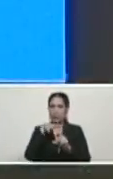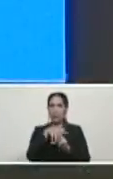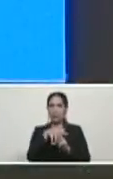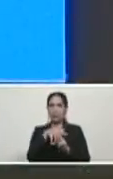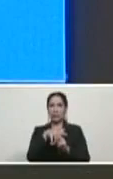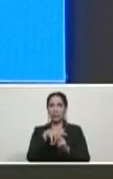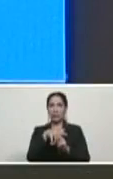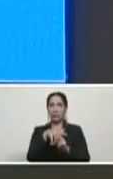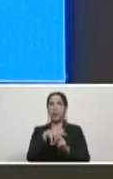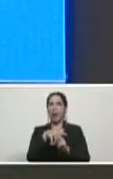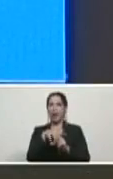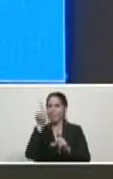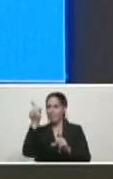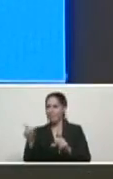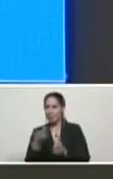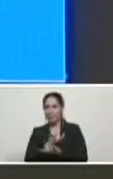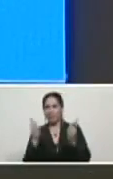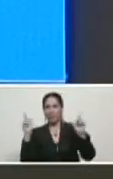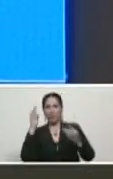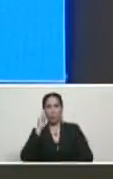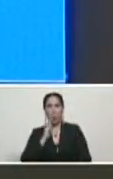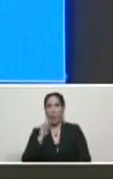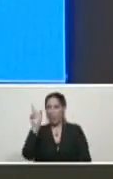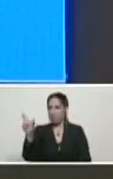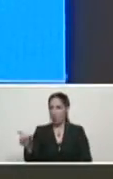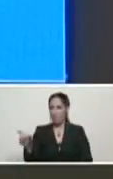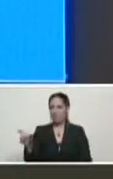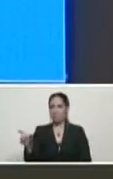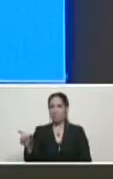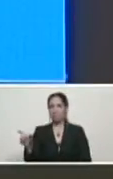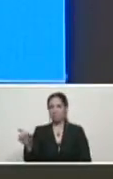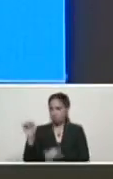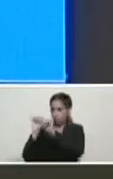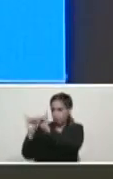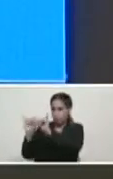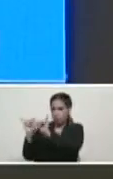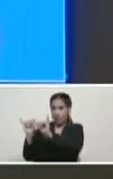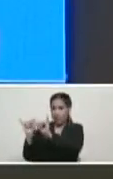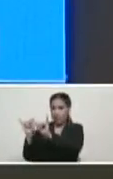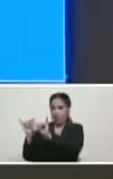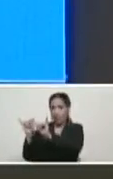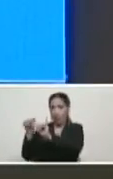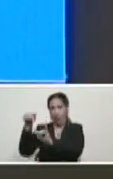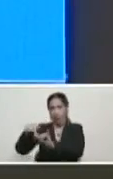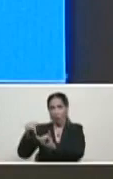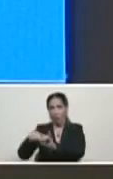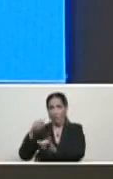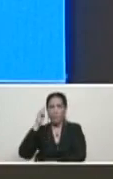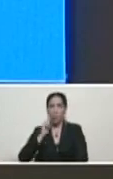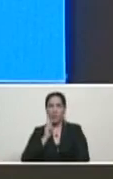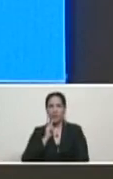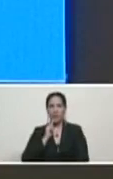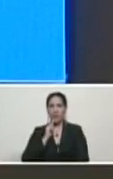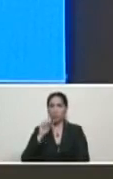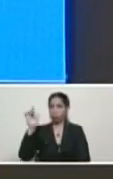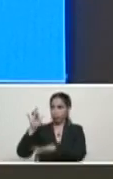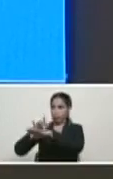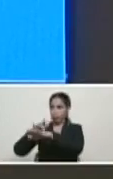el libertador le tocó personalmente en Angostura, en Ciudad Bolívar de hoy, al libertador le